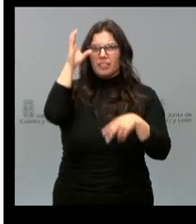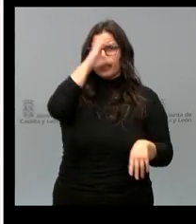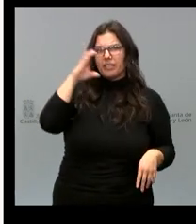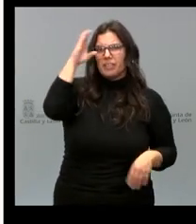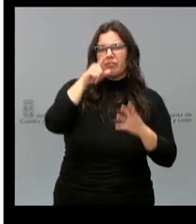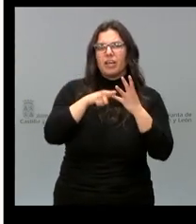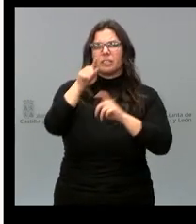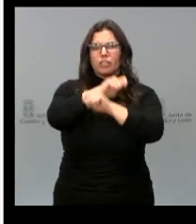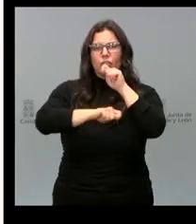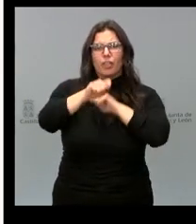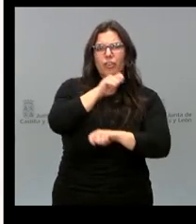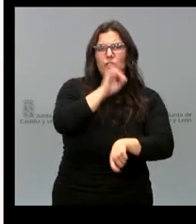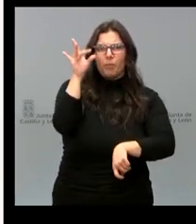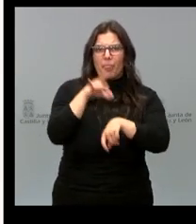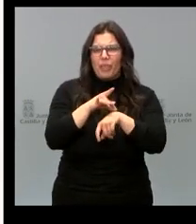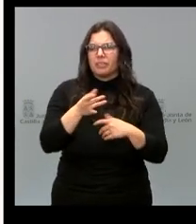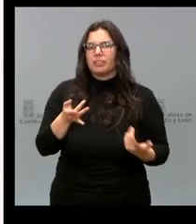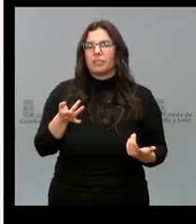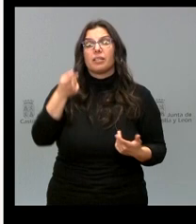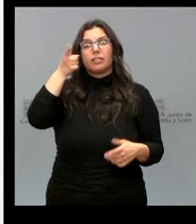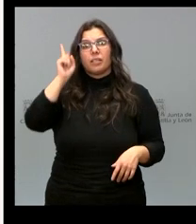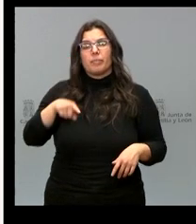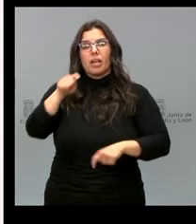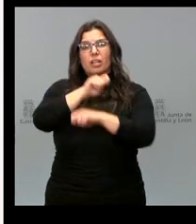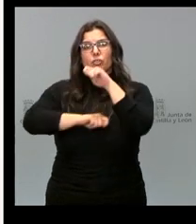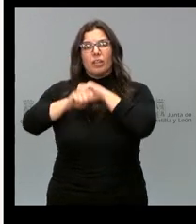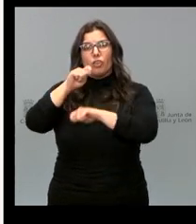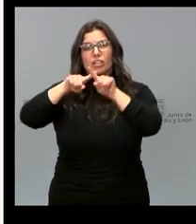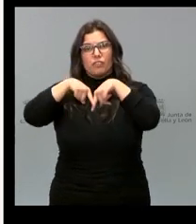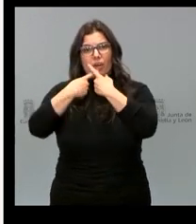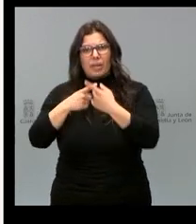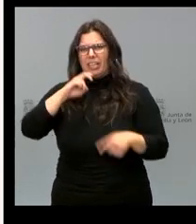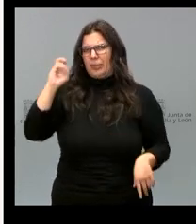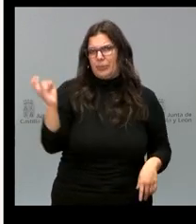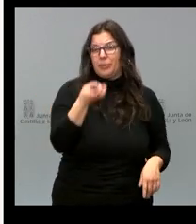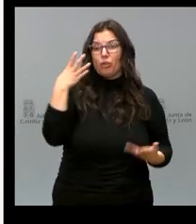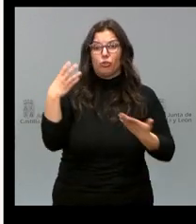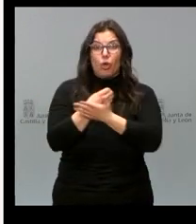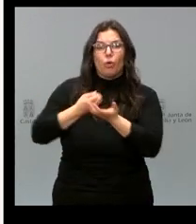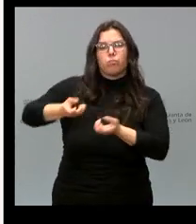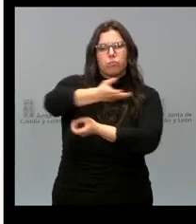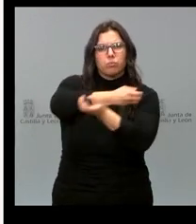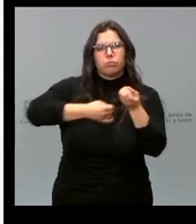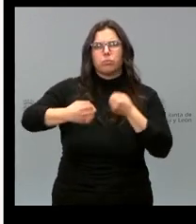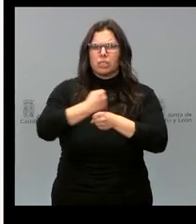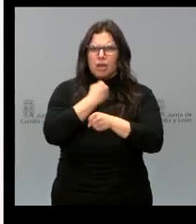de asociaciones de pacientes y también de asociaciones de familiares, entre otros. Vamos a trabajar